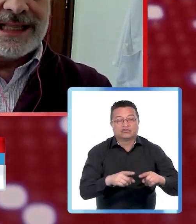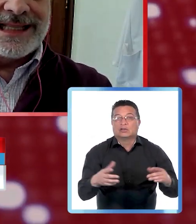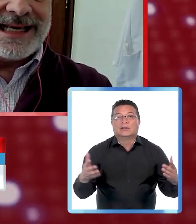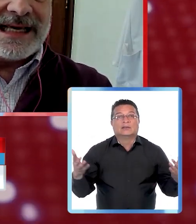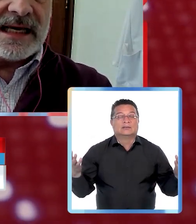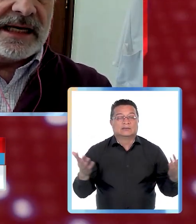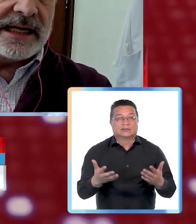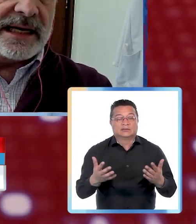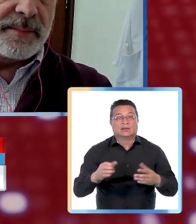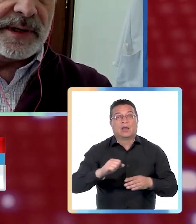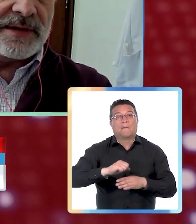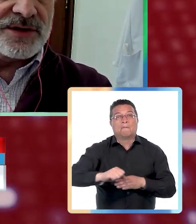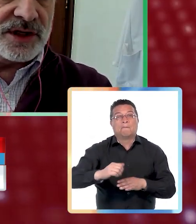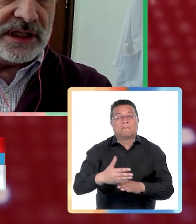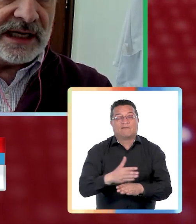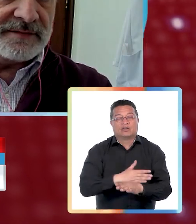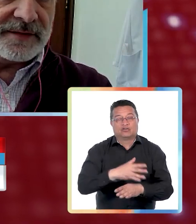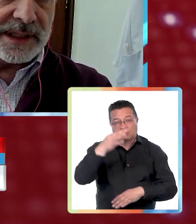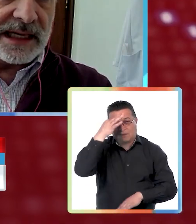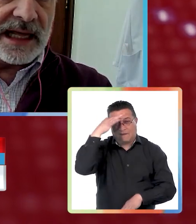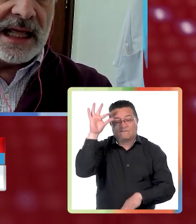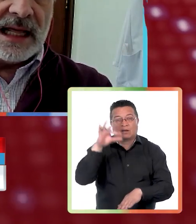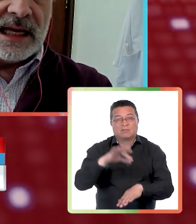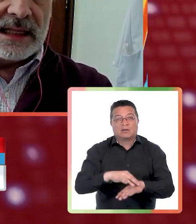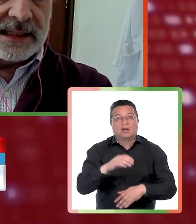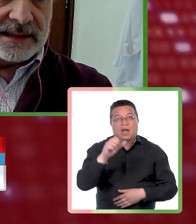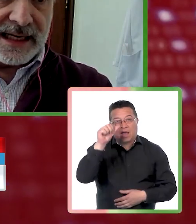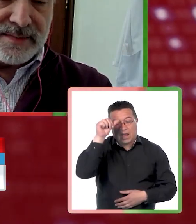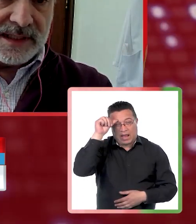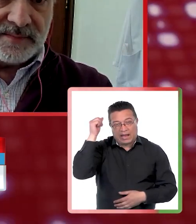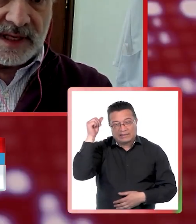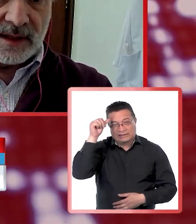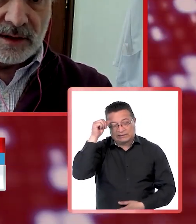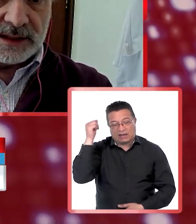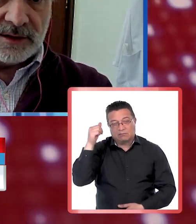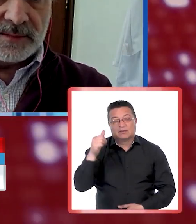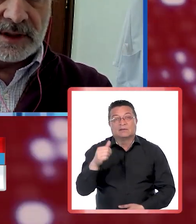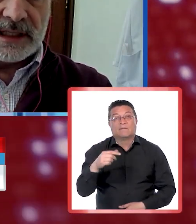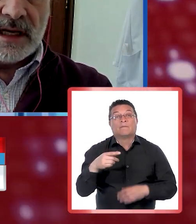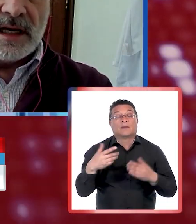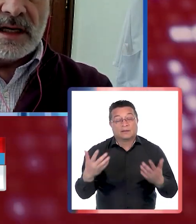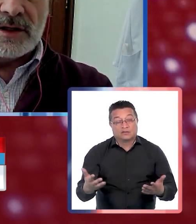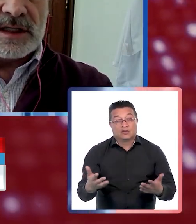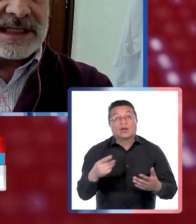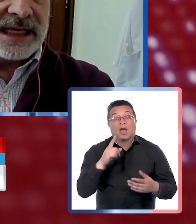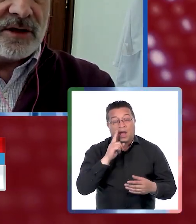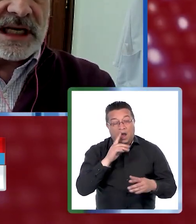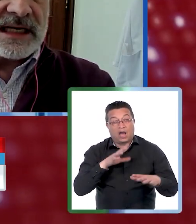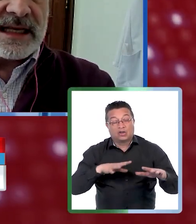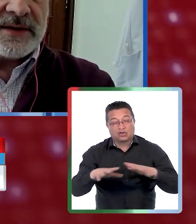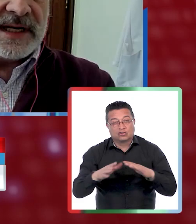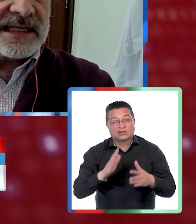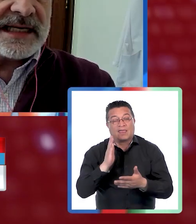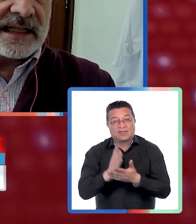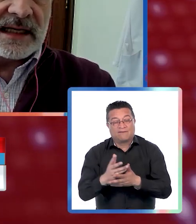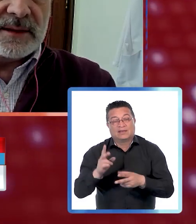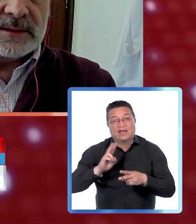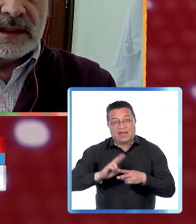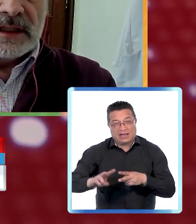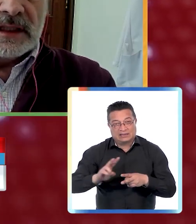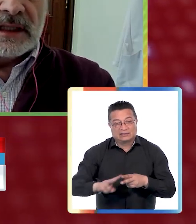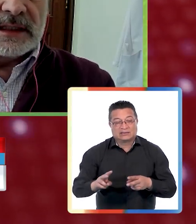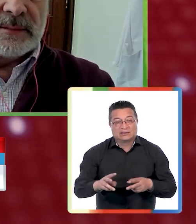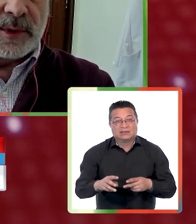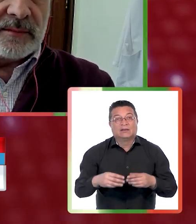acción de prevención de la enfermedad de Alzheimer en concreto. Entonces, hay cosas que se deben hacer,